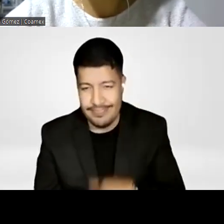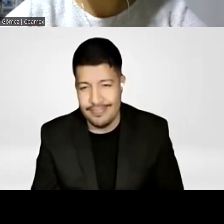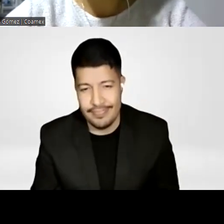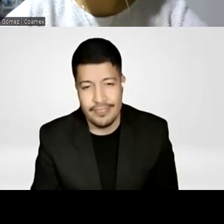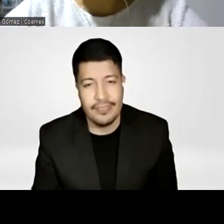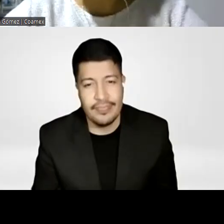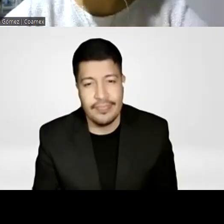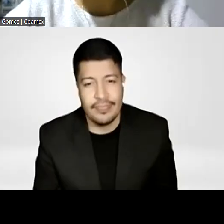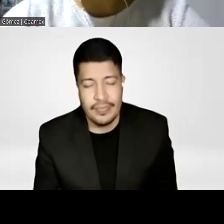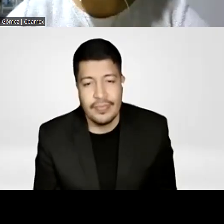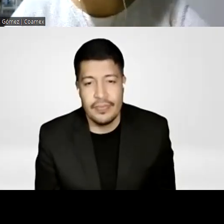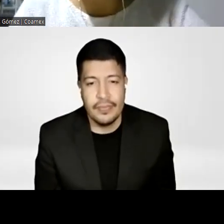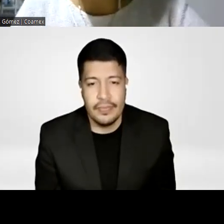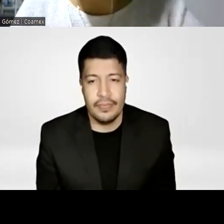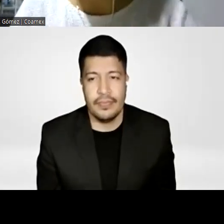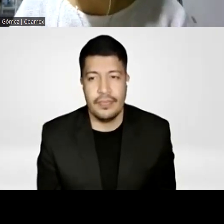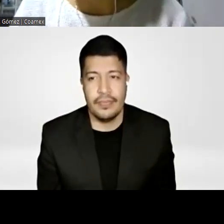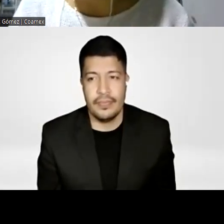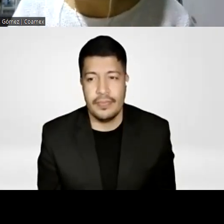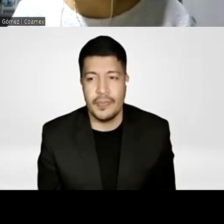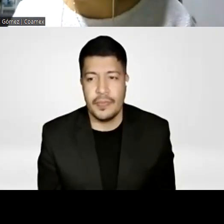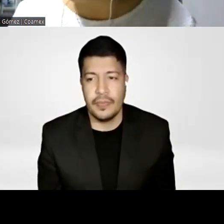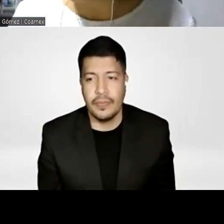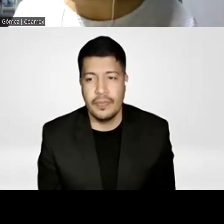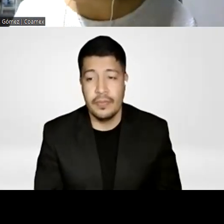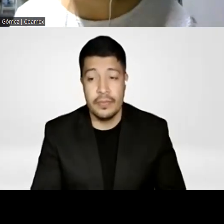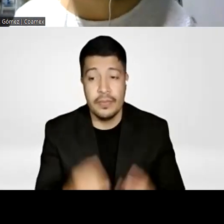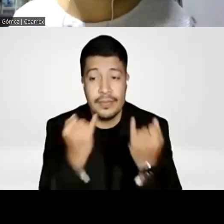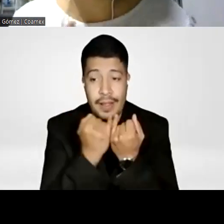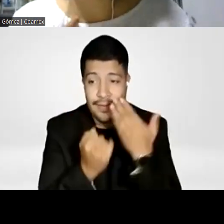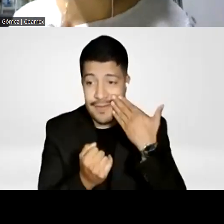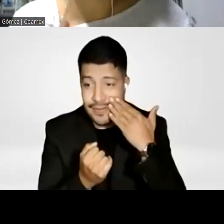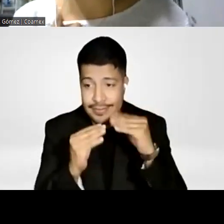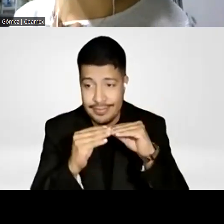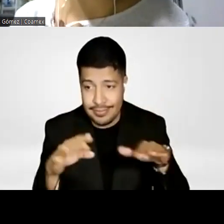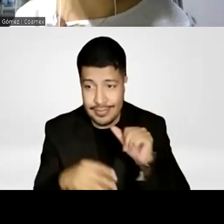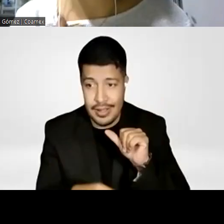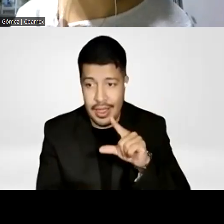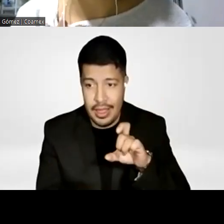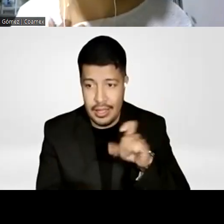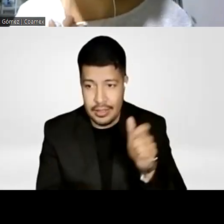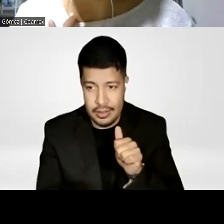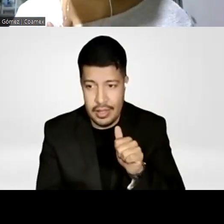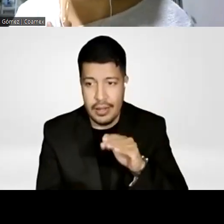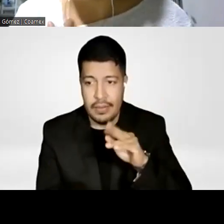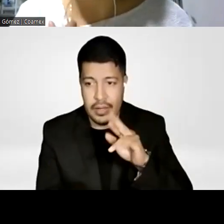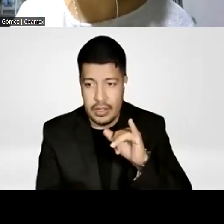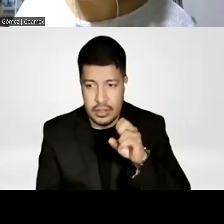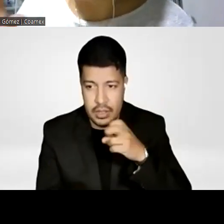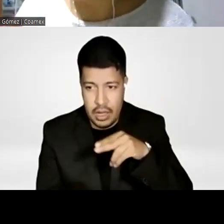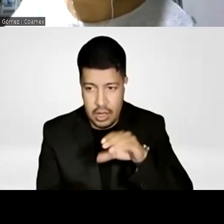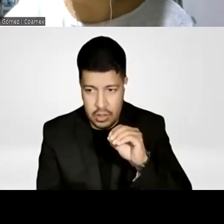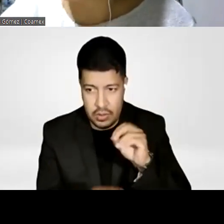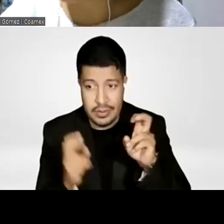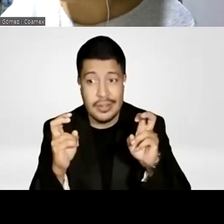Ok. También nos colocaban acá en Facebook, Alexa Briceño, una pregunta referente también al tema de